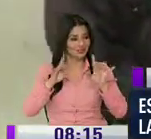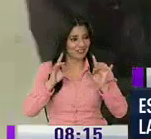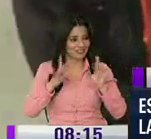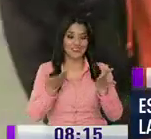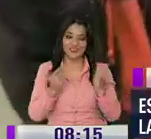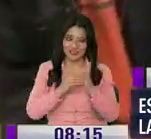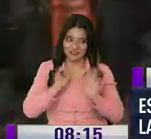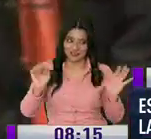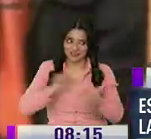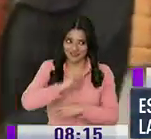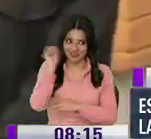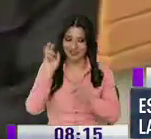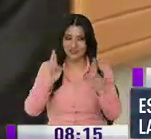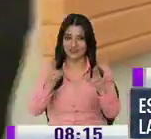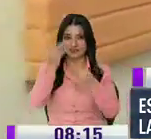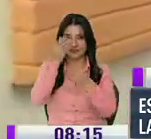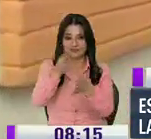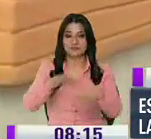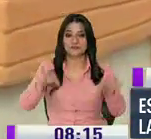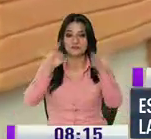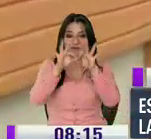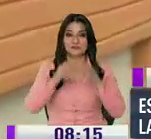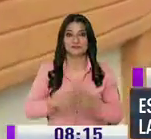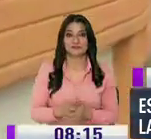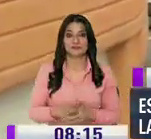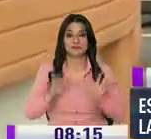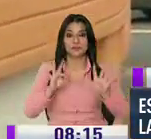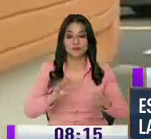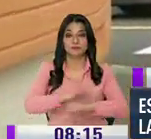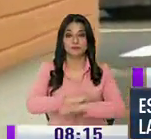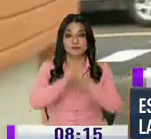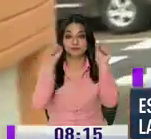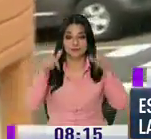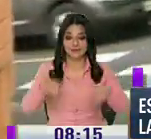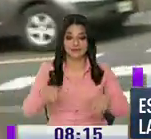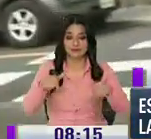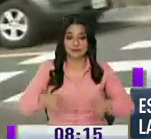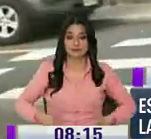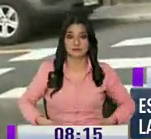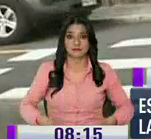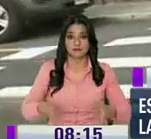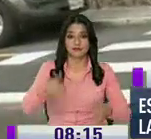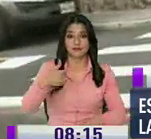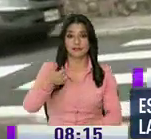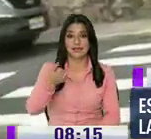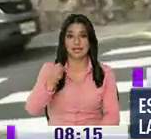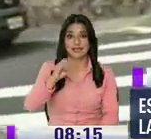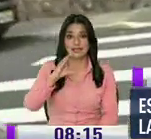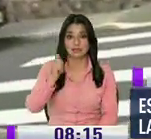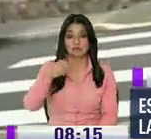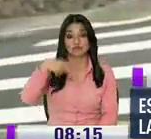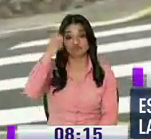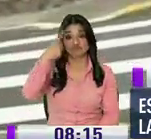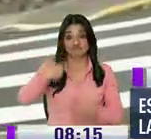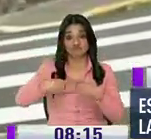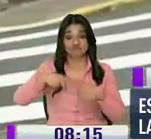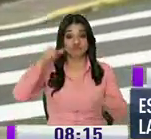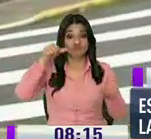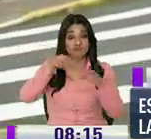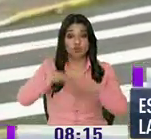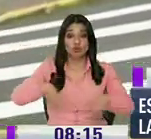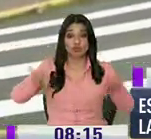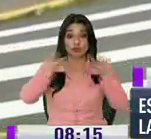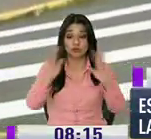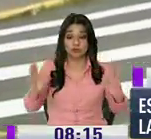ganes. Una información muy importante, a partir de las 8 de la mañana aquí en la avenida de La Gasca, en el norte de la capital, no se olviden que es interesante que en